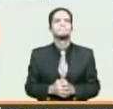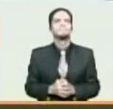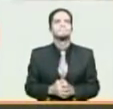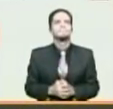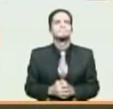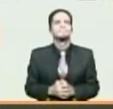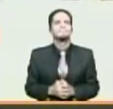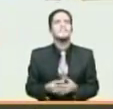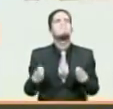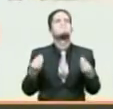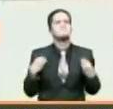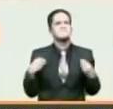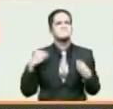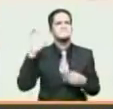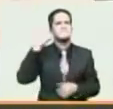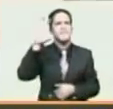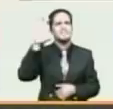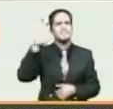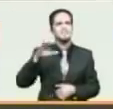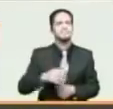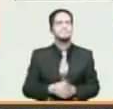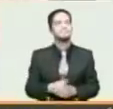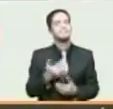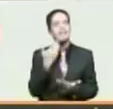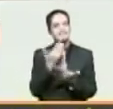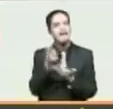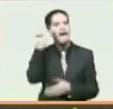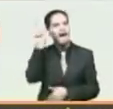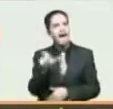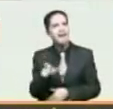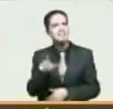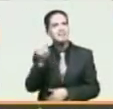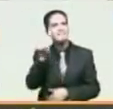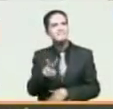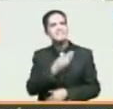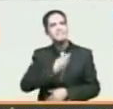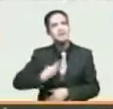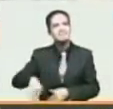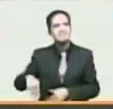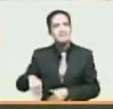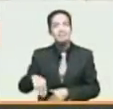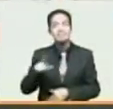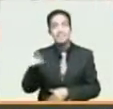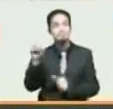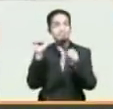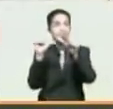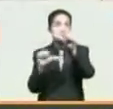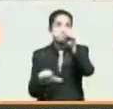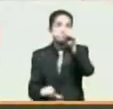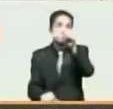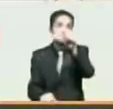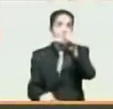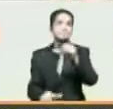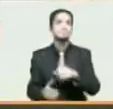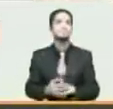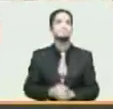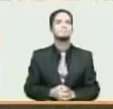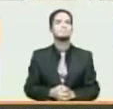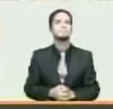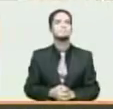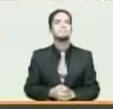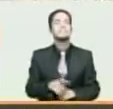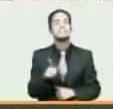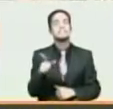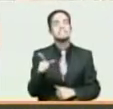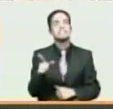¡Viva la patria! Muchas gracias, vicepresidenta, quien con sus palabras aleccionadoras nos ha dado un